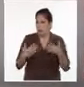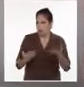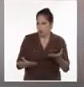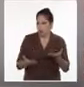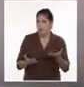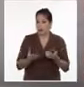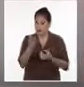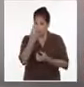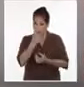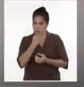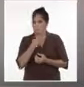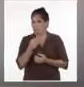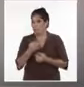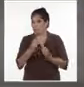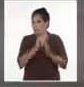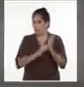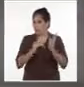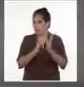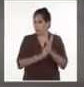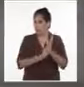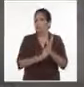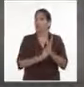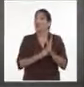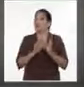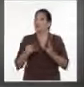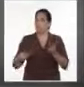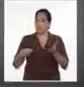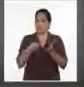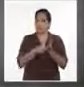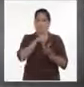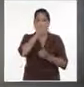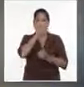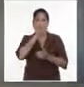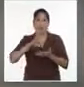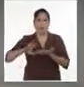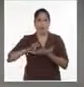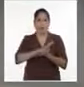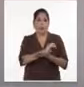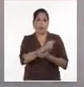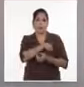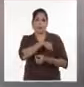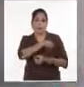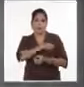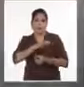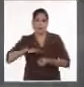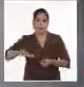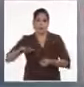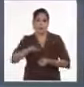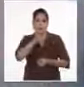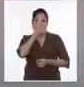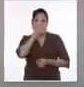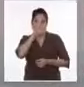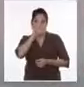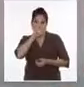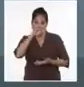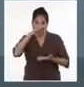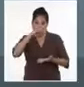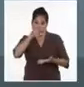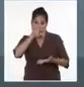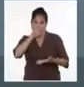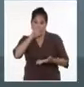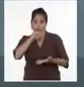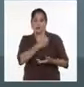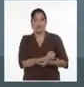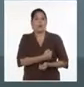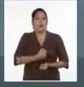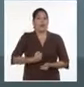Silva explica que en el mes, el país aseguró el financiamiento del pollo para toda la población. En el pollo se ha hecho un esfuerzo